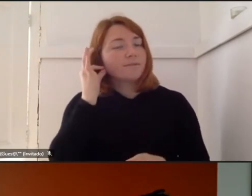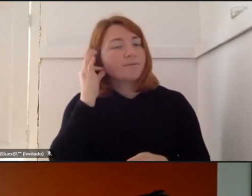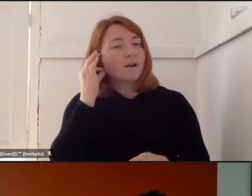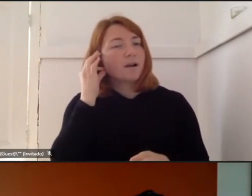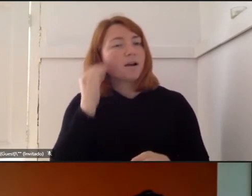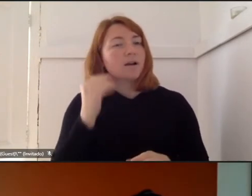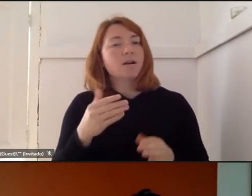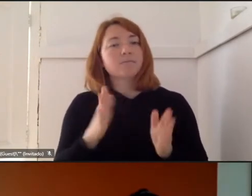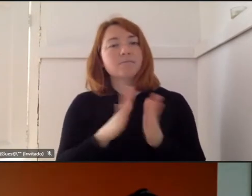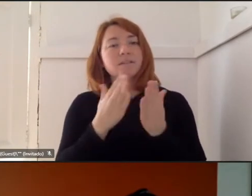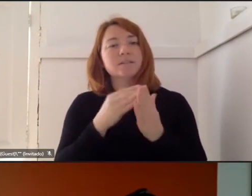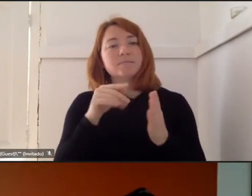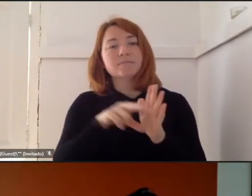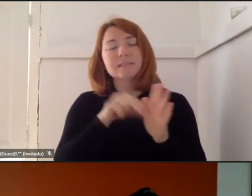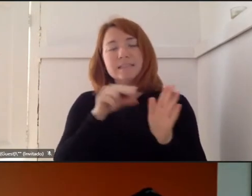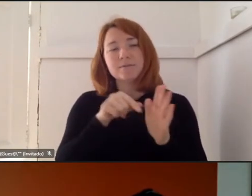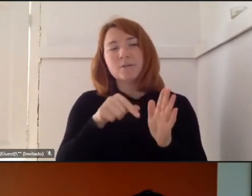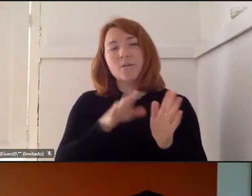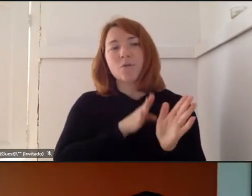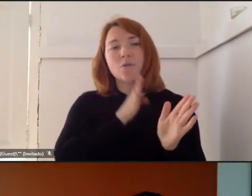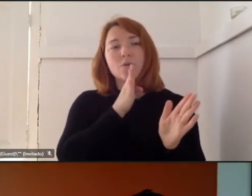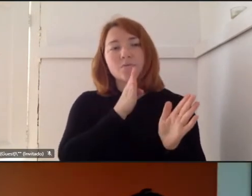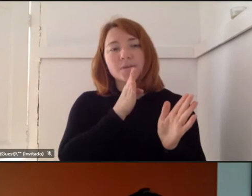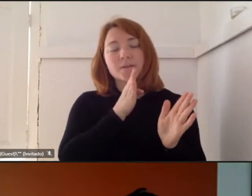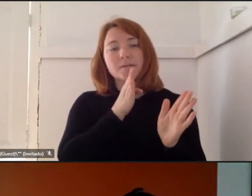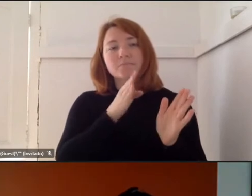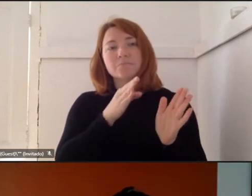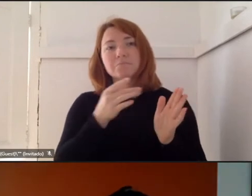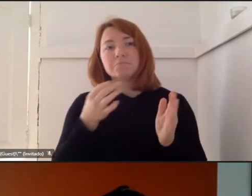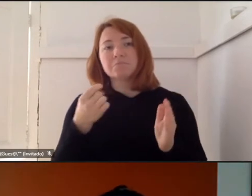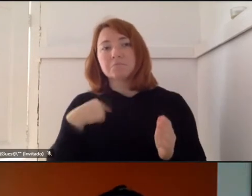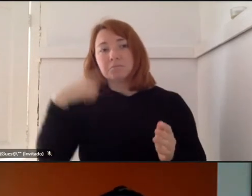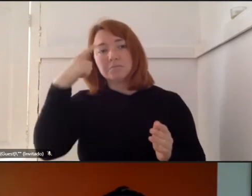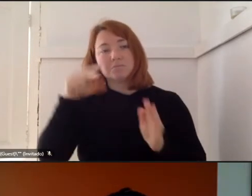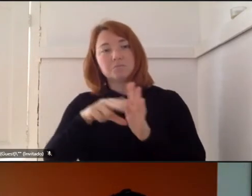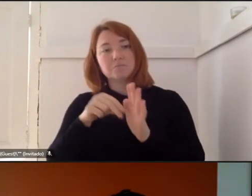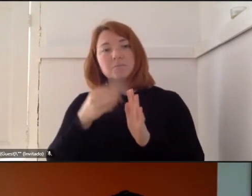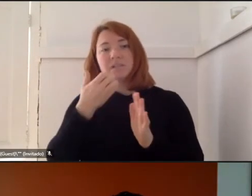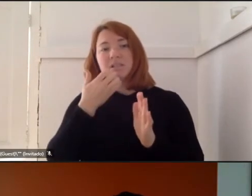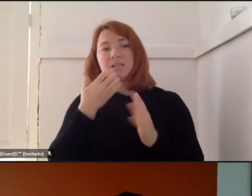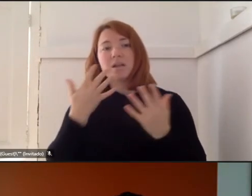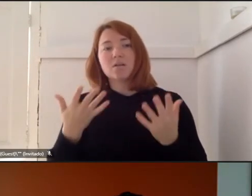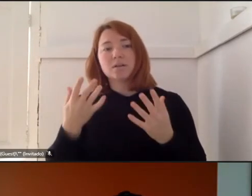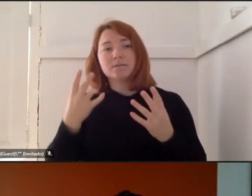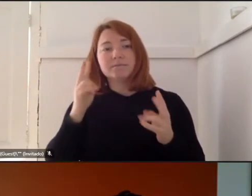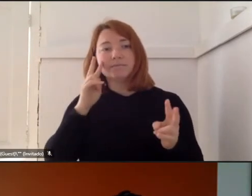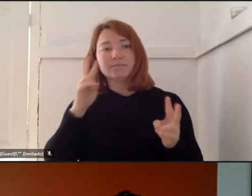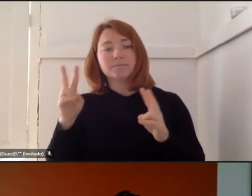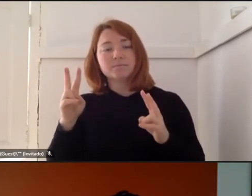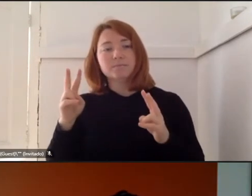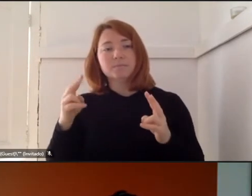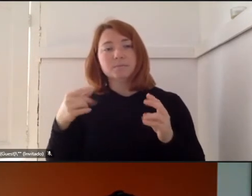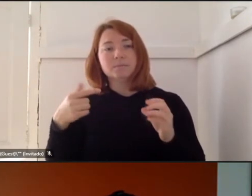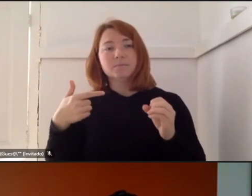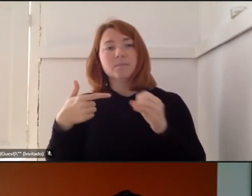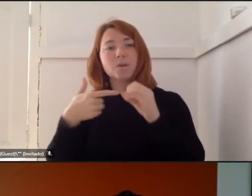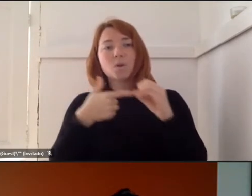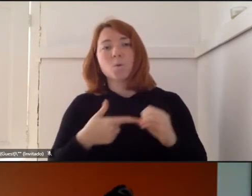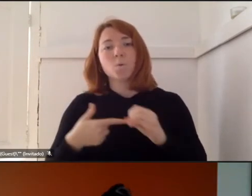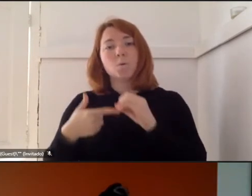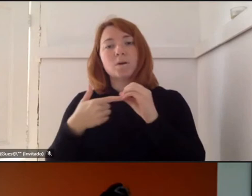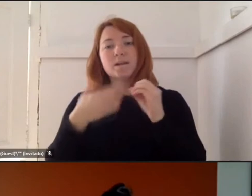es un vídeo que está accesible. Yo creo que ahora mismo si pongo aquí en Google Yo quiero ser